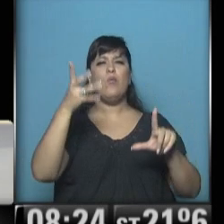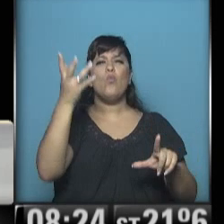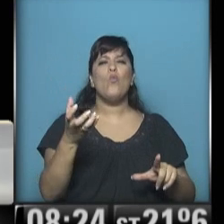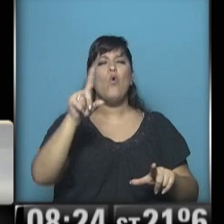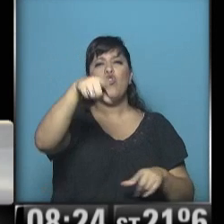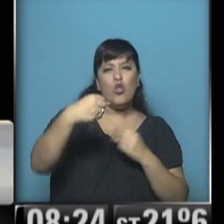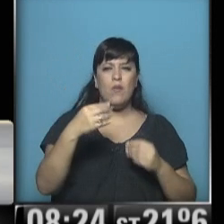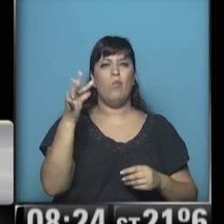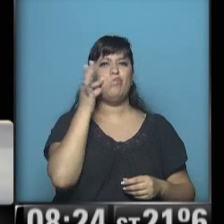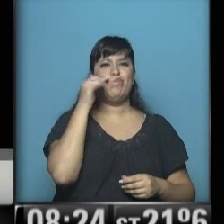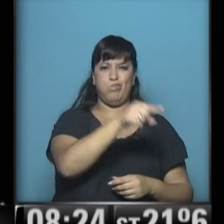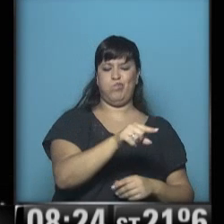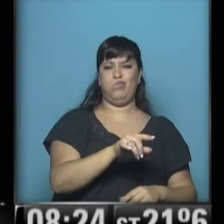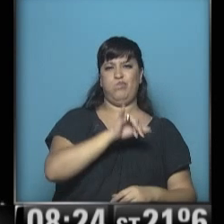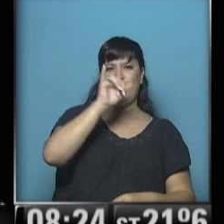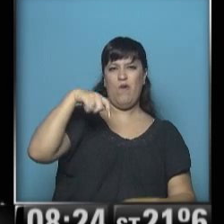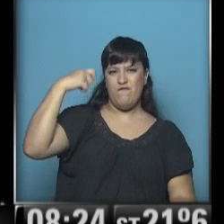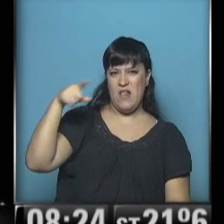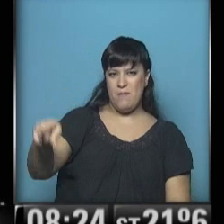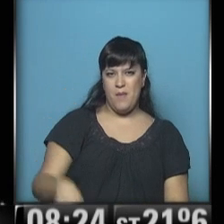por testigos del ataque.